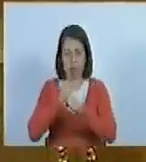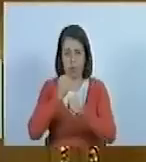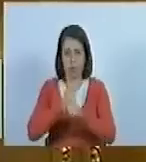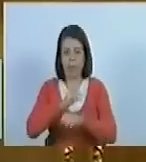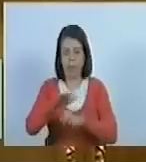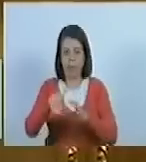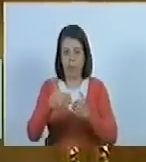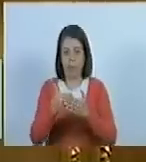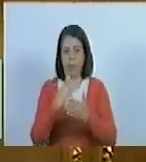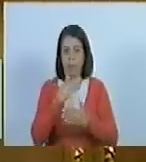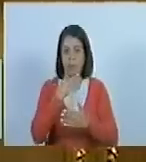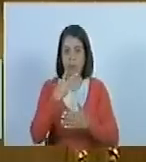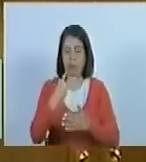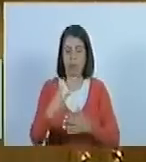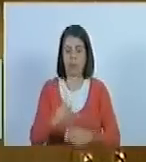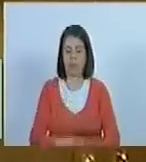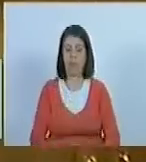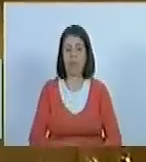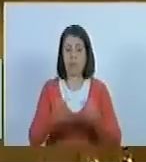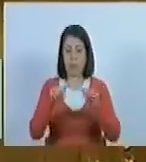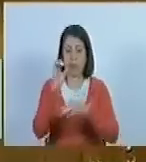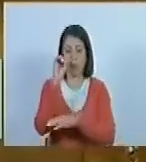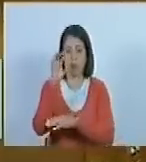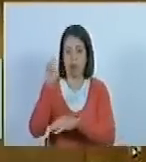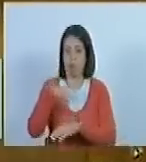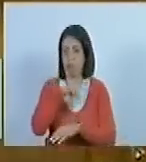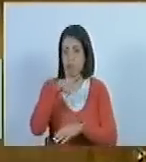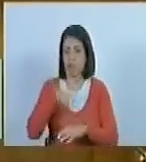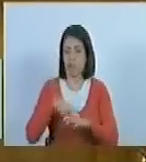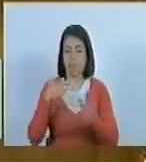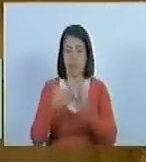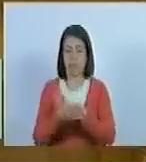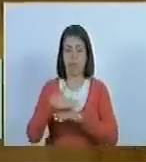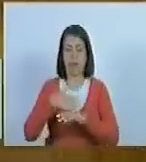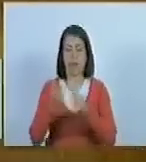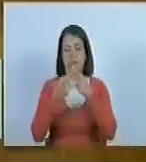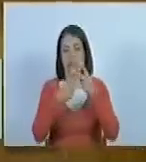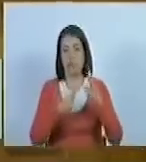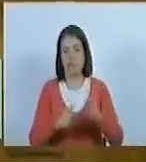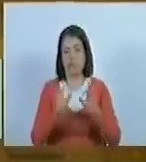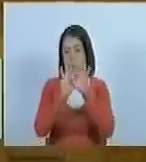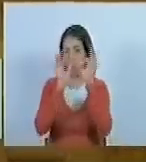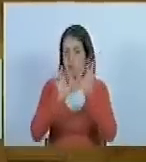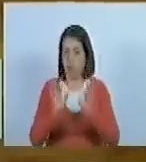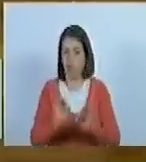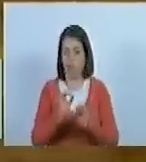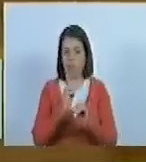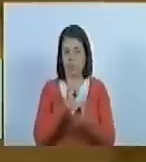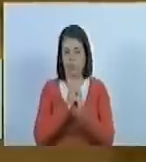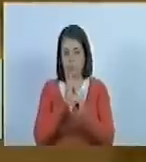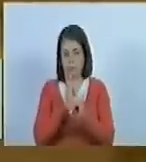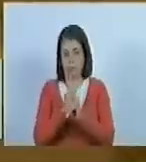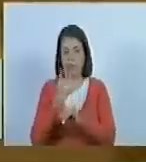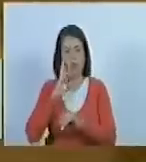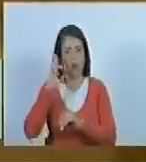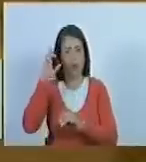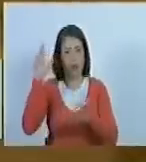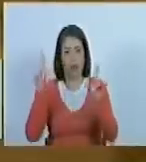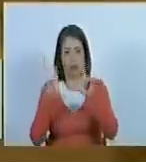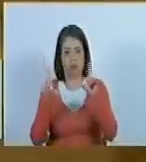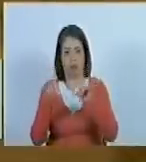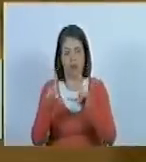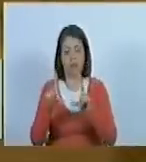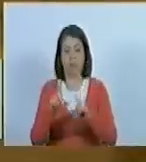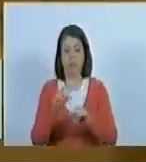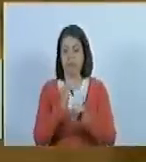sus voceras y voceros de esta Asamblea Nacional a través de las diferentes plataformas posibles de radio, televisión,